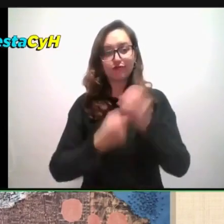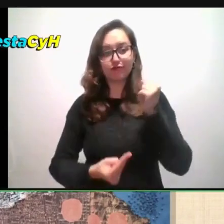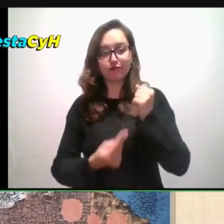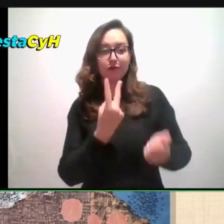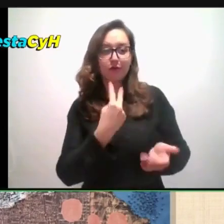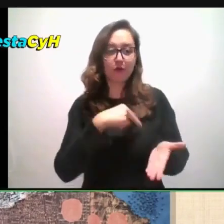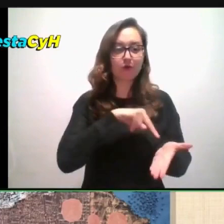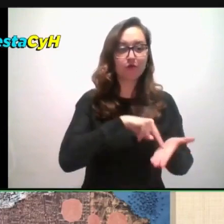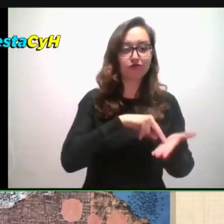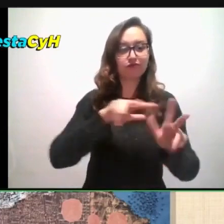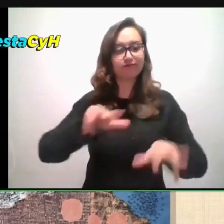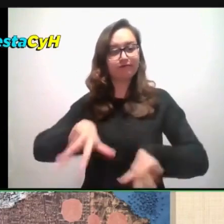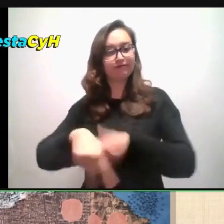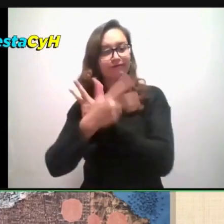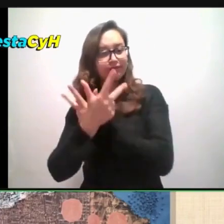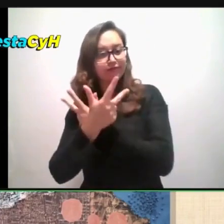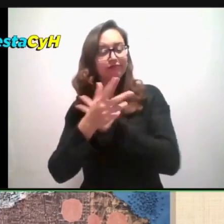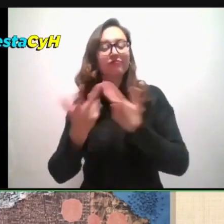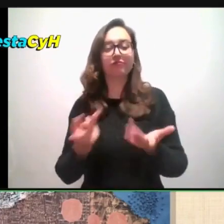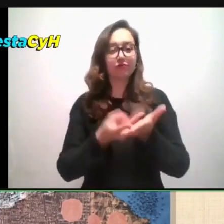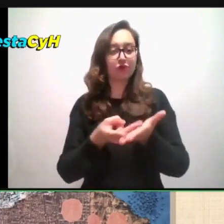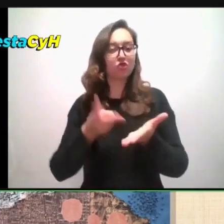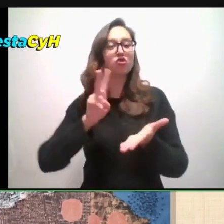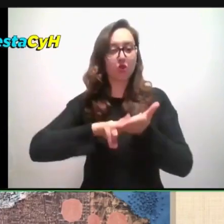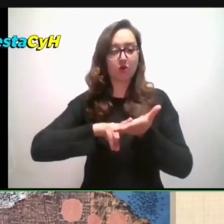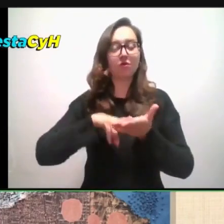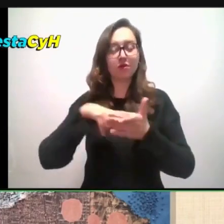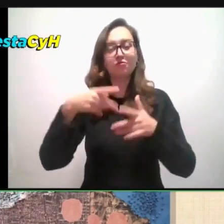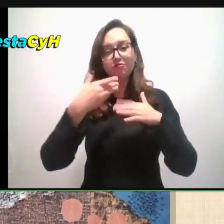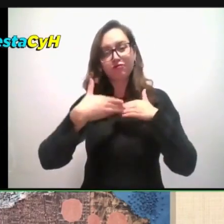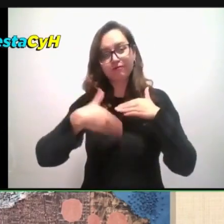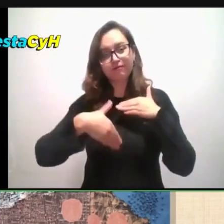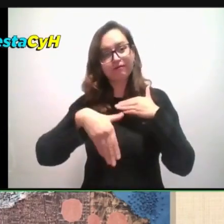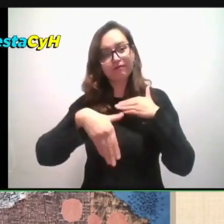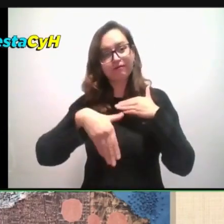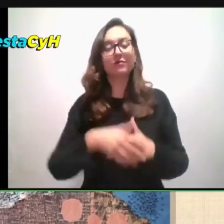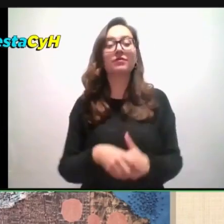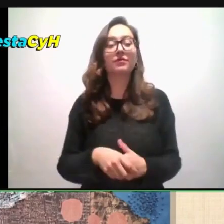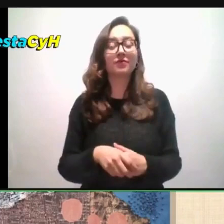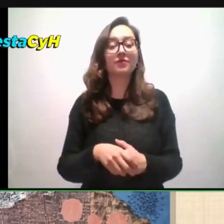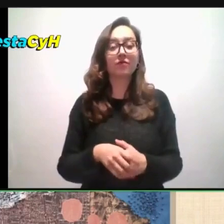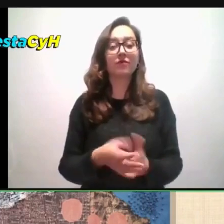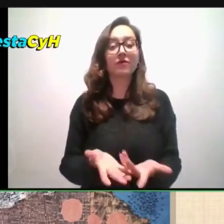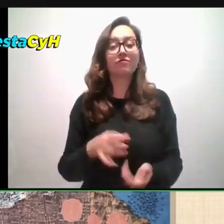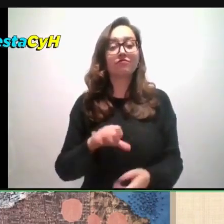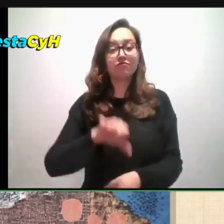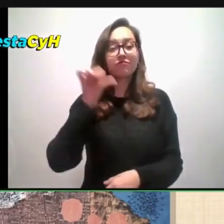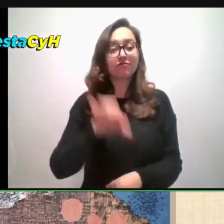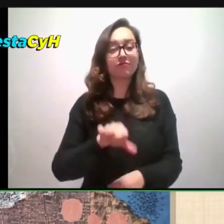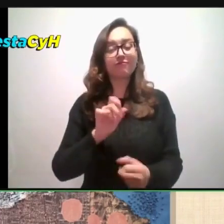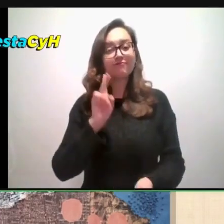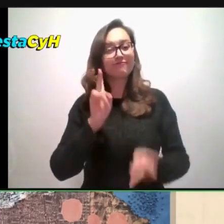con muchos eventos virtuales, también habrá eventos presenciales. Y bueno, hoy vamos a tener una charla